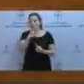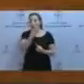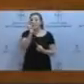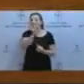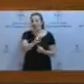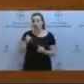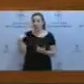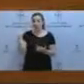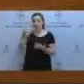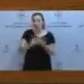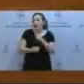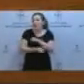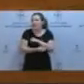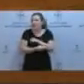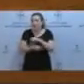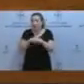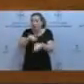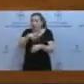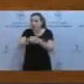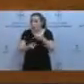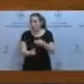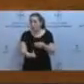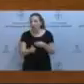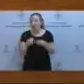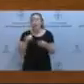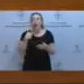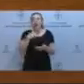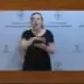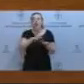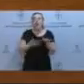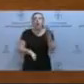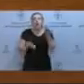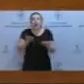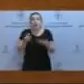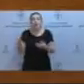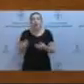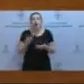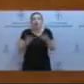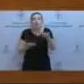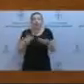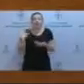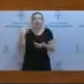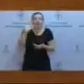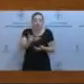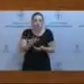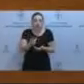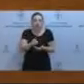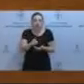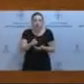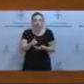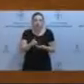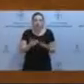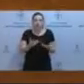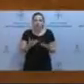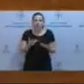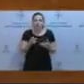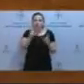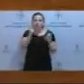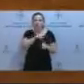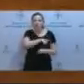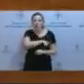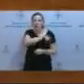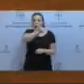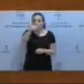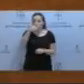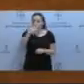anunciar medidas que no llegan. Hablo de comparar. Y por eso mismo le digo que es mejor comparar en 5 años que irnos a un punto concreto. El tema de los vuelos, mire, está muy bien